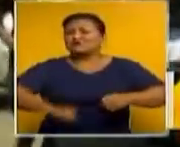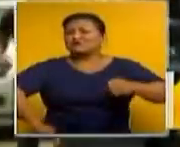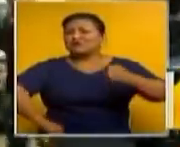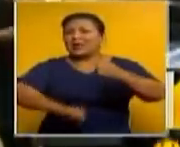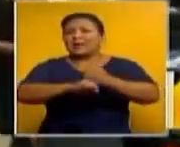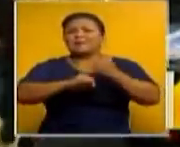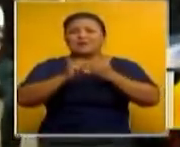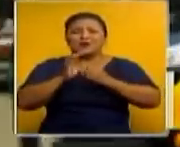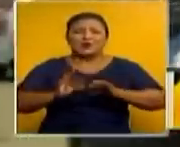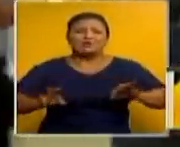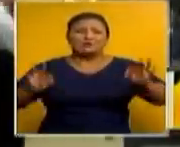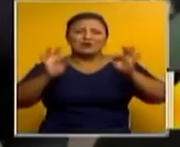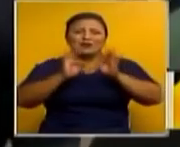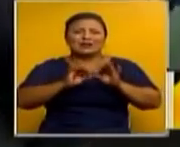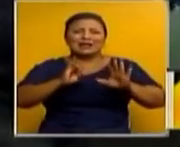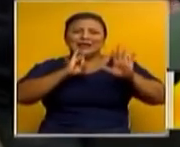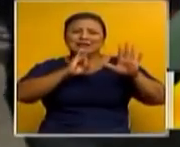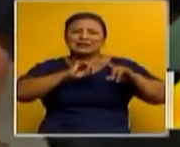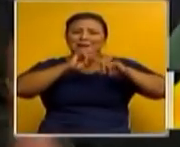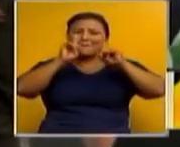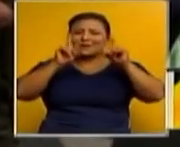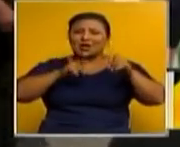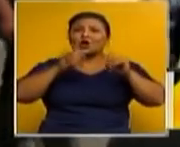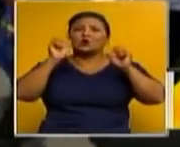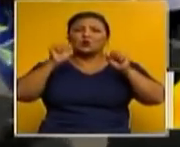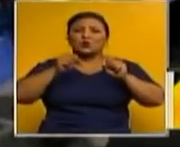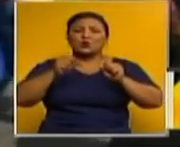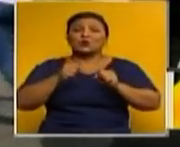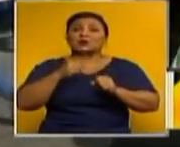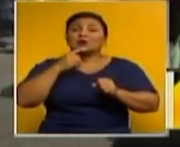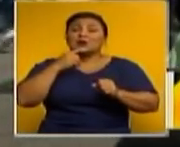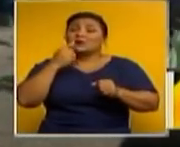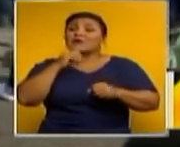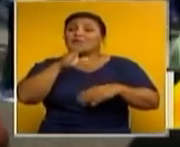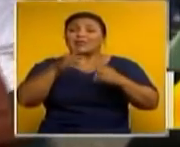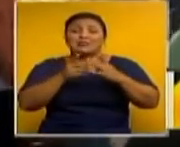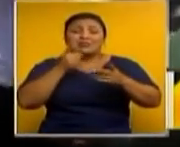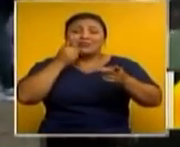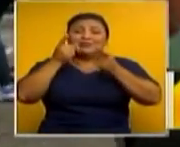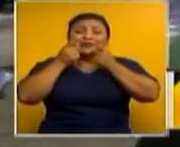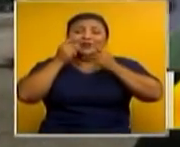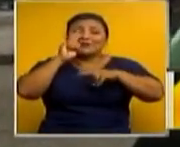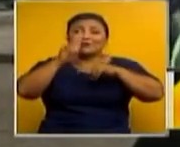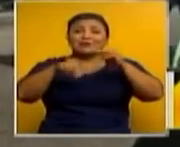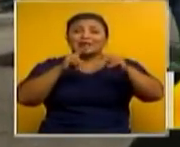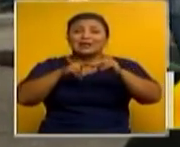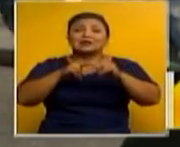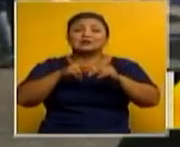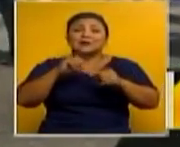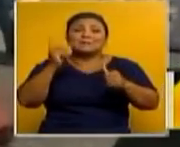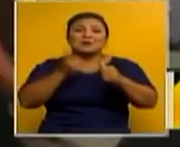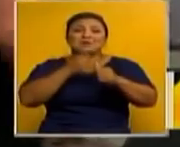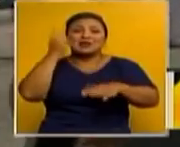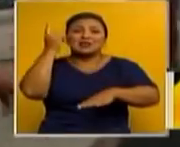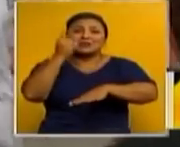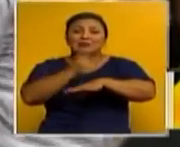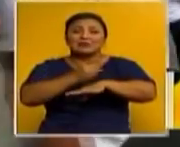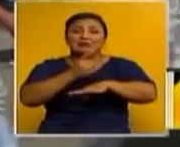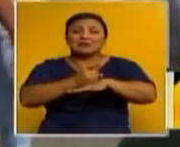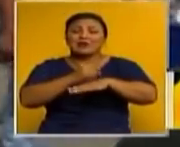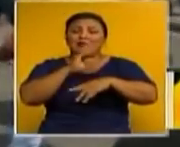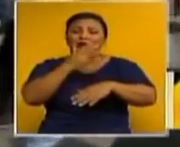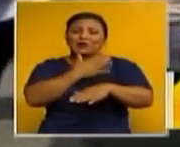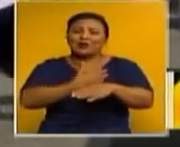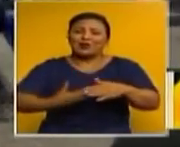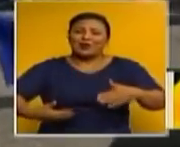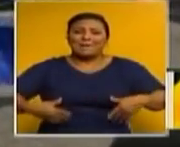importante a las siete preguntas que ha propuesto el señor presidente, que han sido producto de un diálogo nacional que se ha emprendido desde el primer día de su mandato.